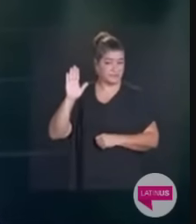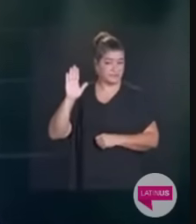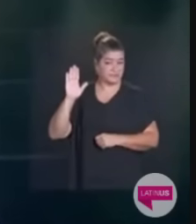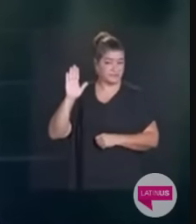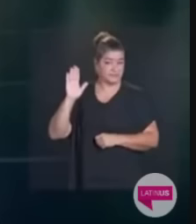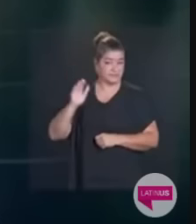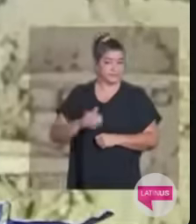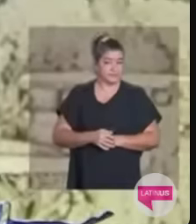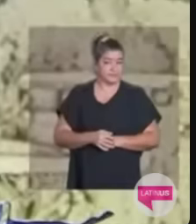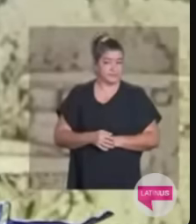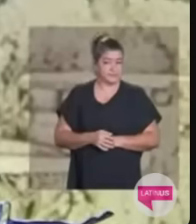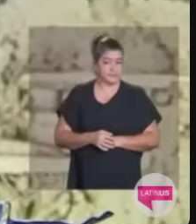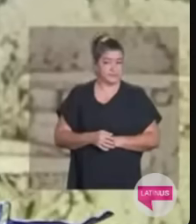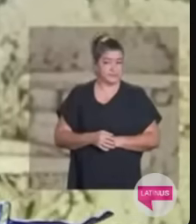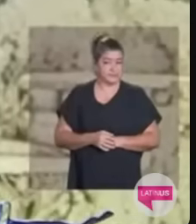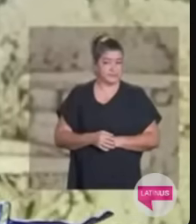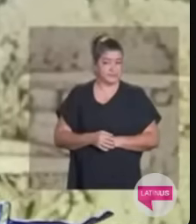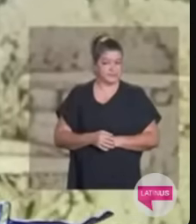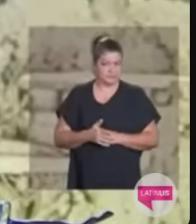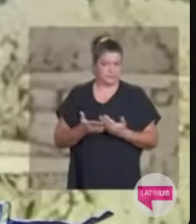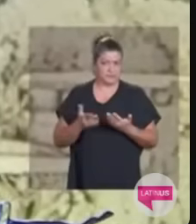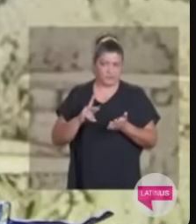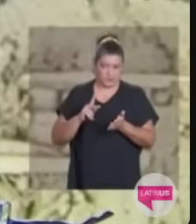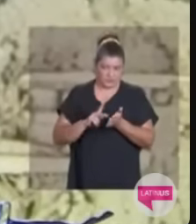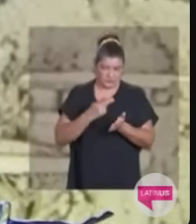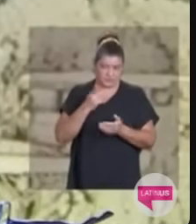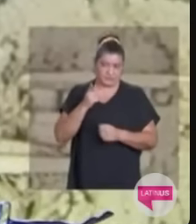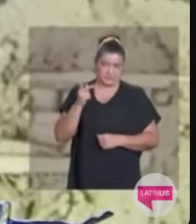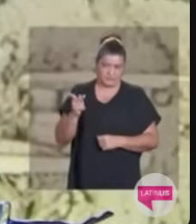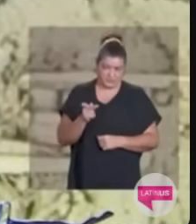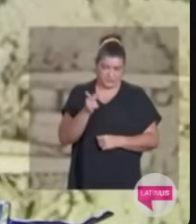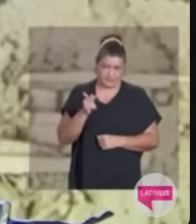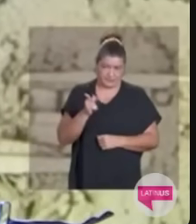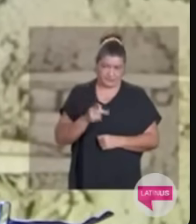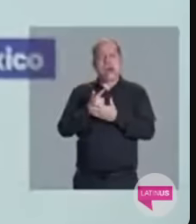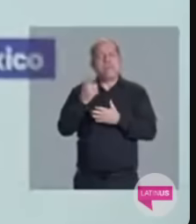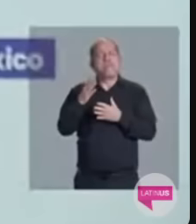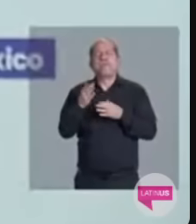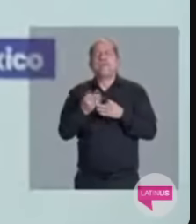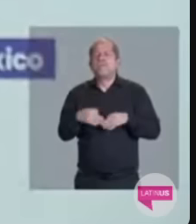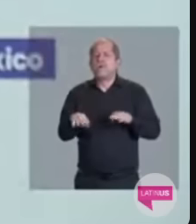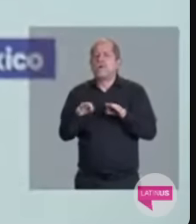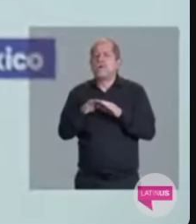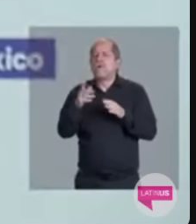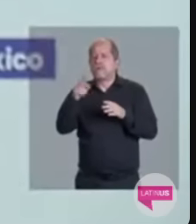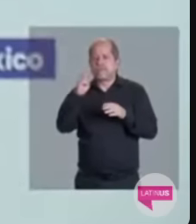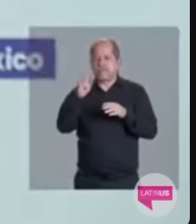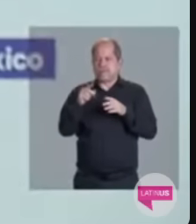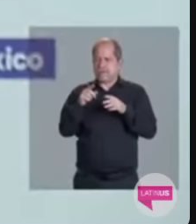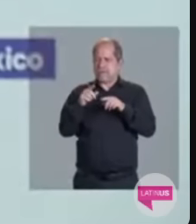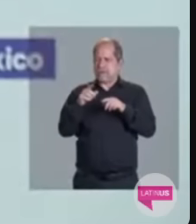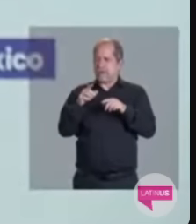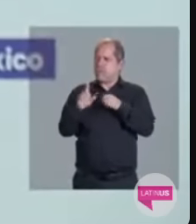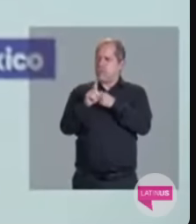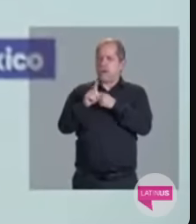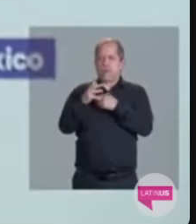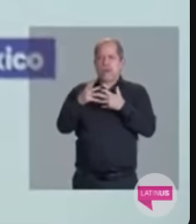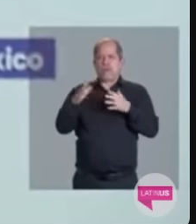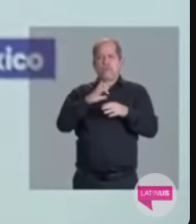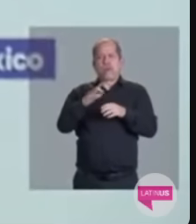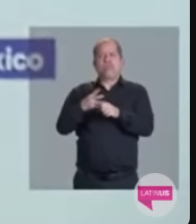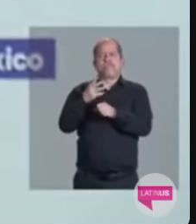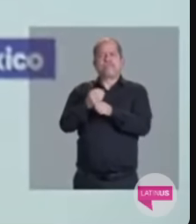voz vuelvo a plantear la pregunta que se quedó inconclusa en el aire hace un momento la candidata de las mentiras ya se convirtió en